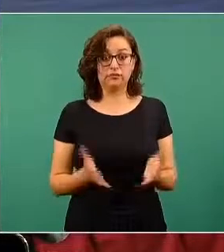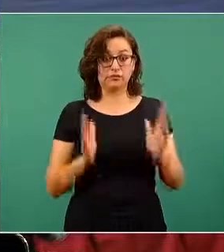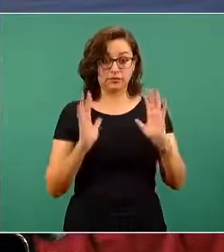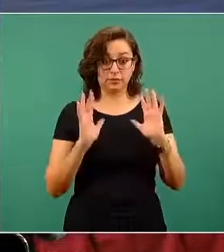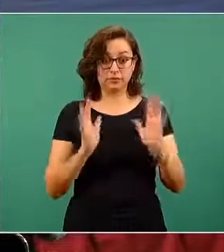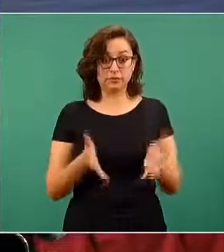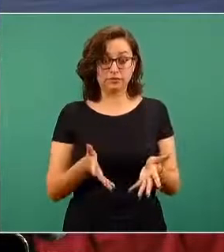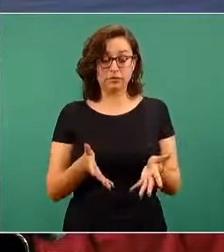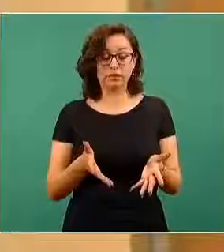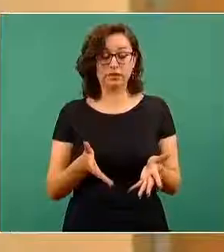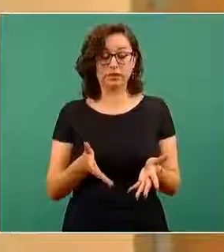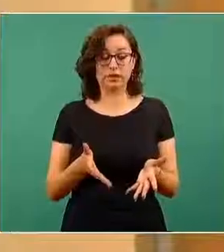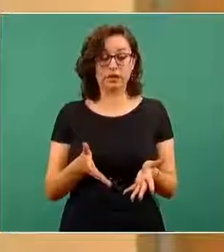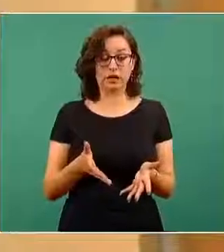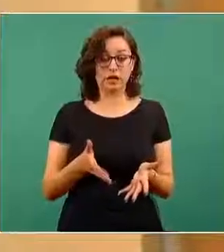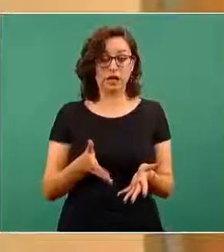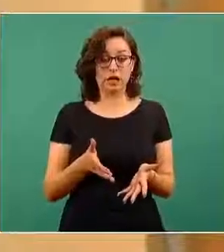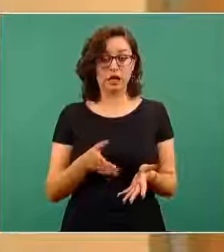asignación contratada a